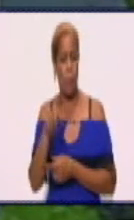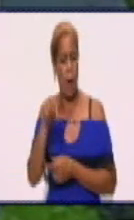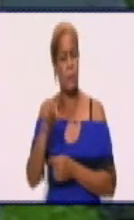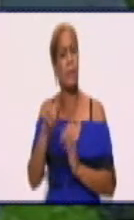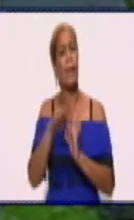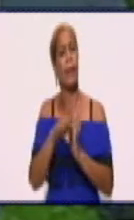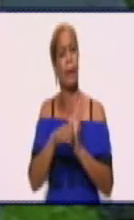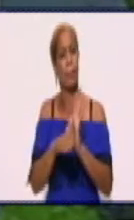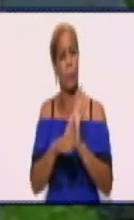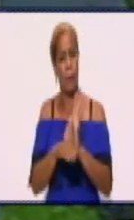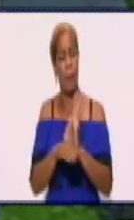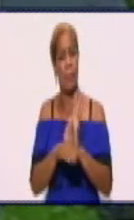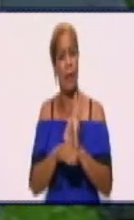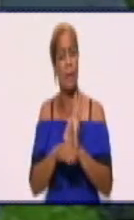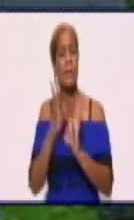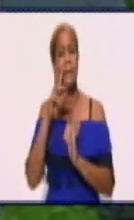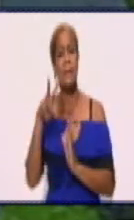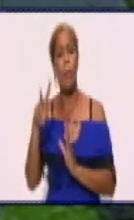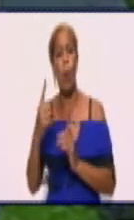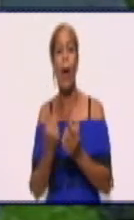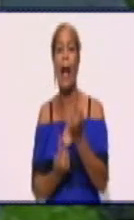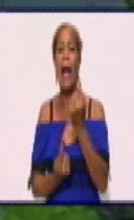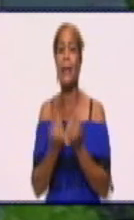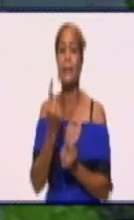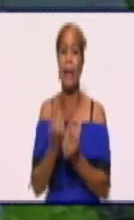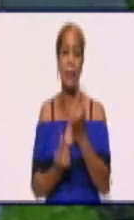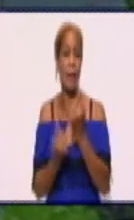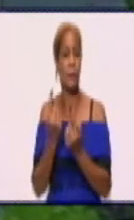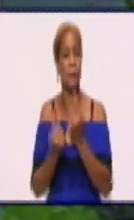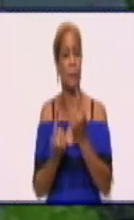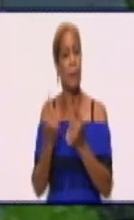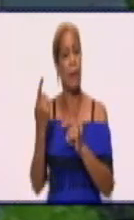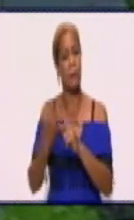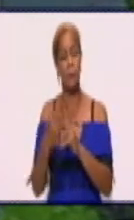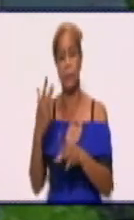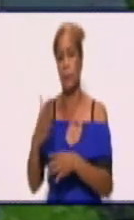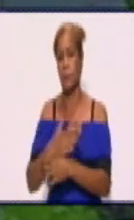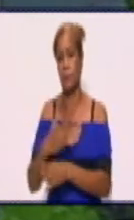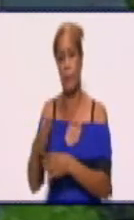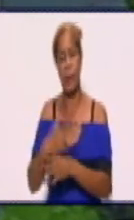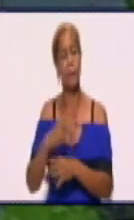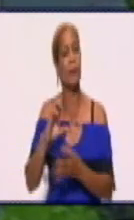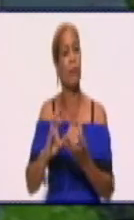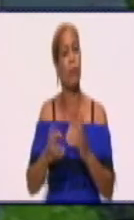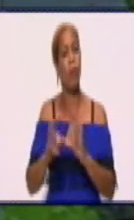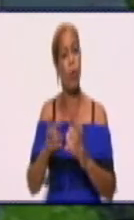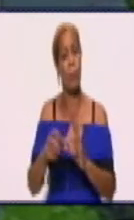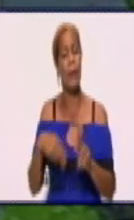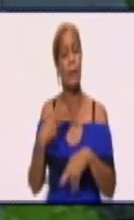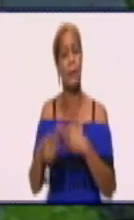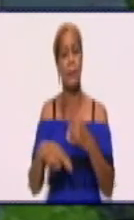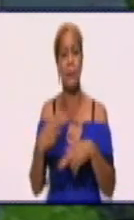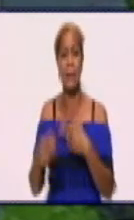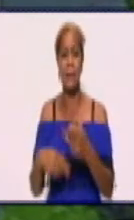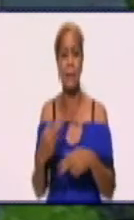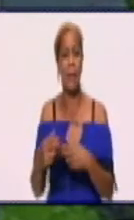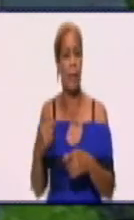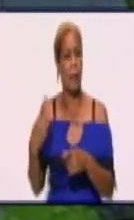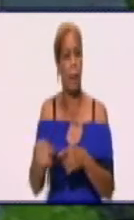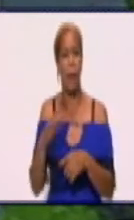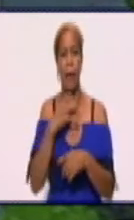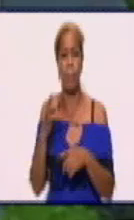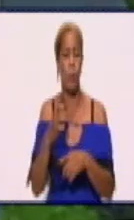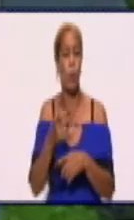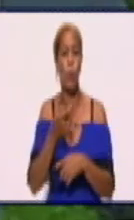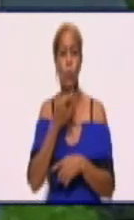se buscan alternativas y se buscan variantes para con esa harina, que no es la ideal, se está haciendo, por ejemplo, una gaseñiga, que